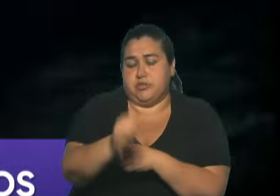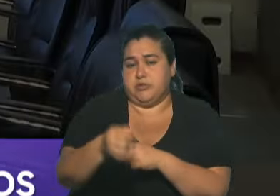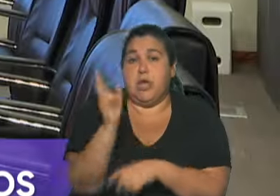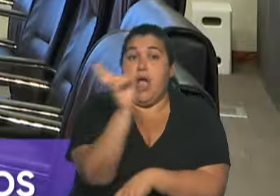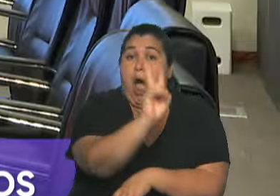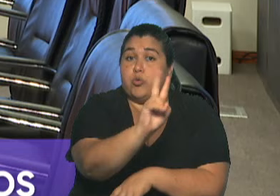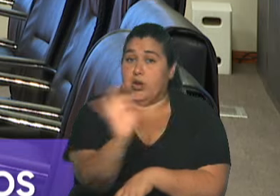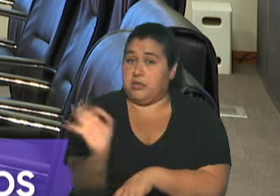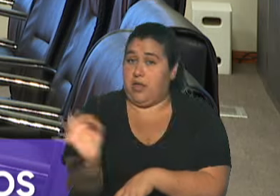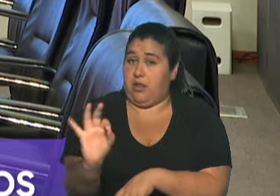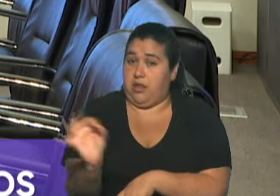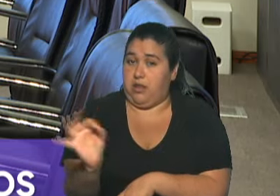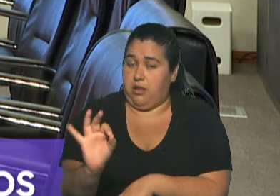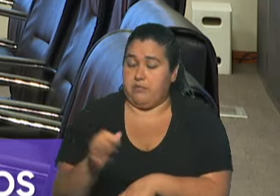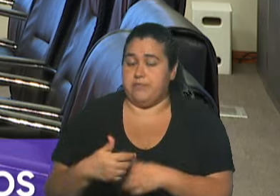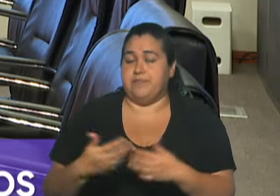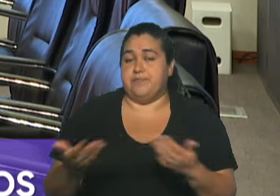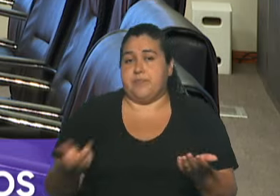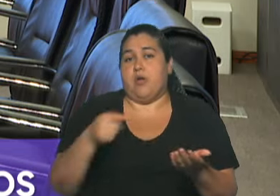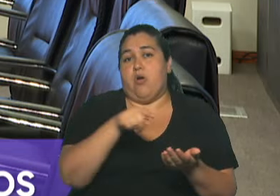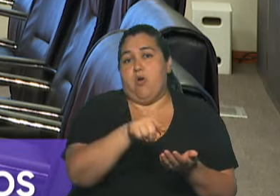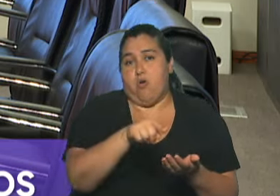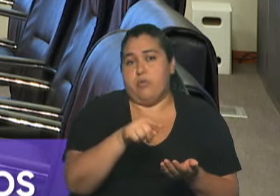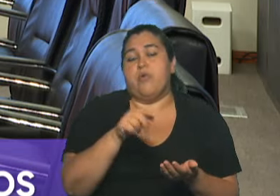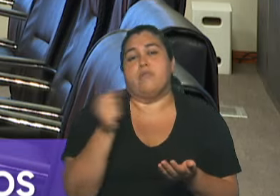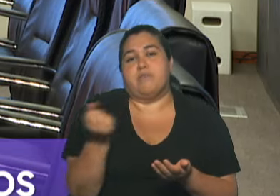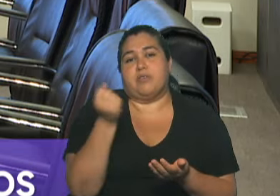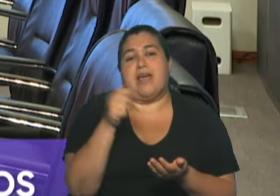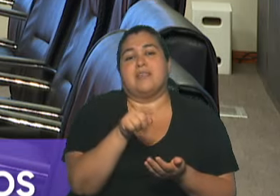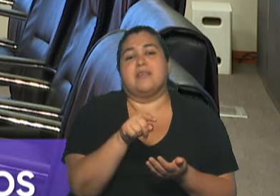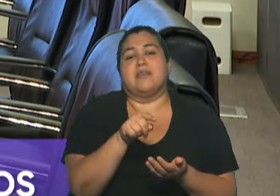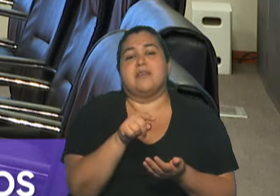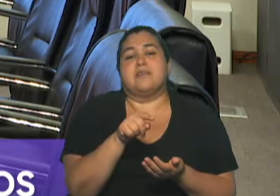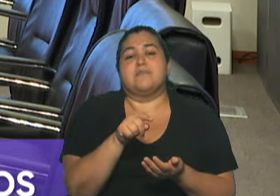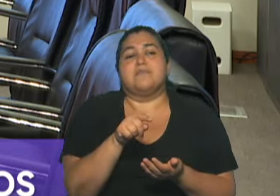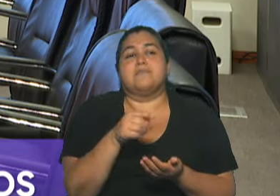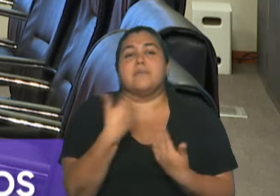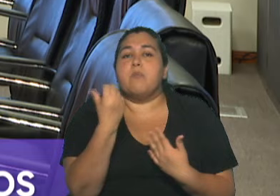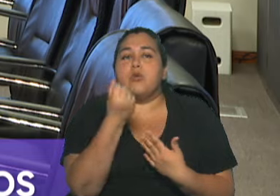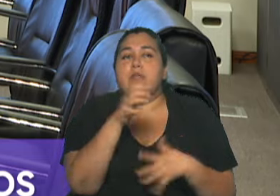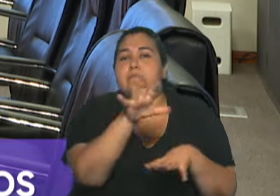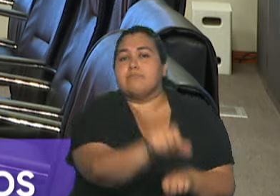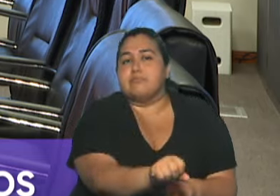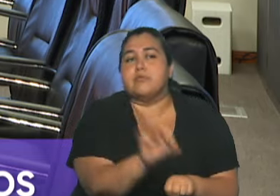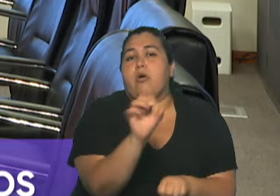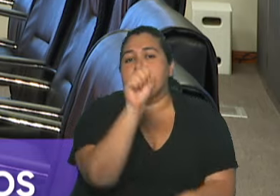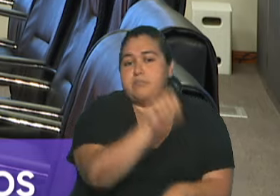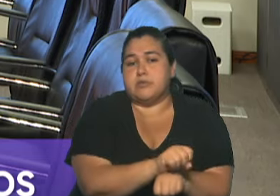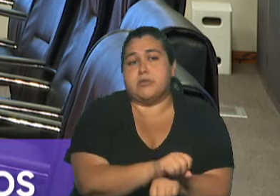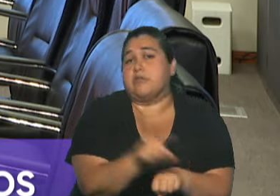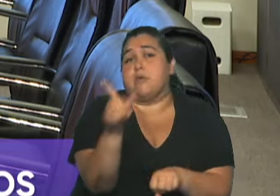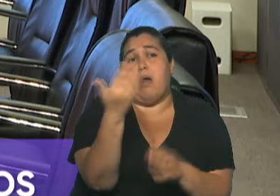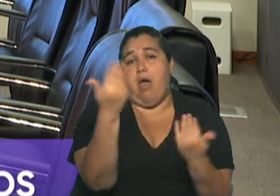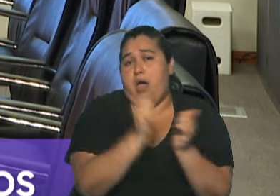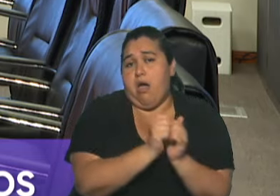autorizado y obviamente lo que se trata es de capturarlo o detenerlo y conducirlo a Puerto para